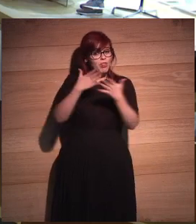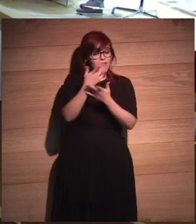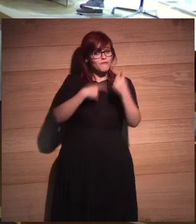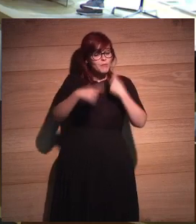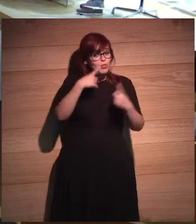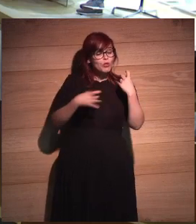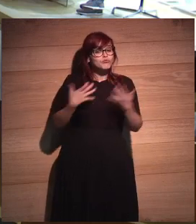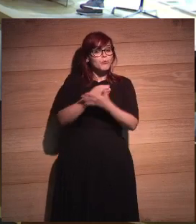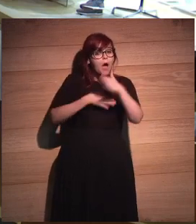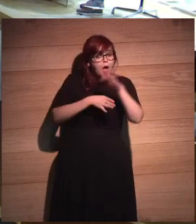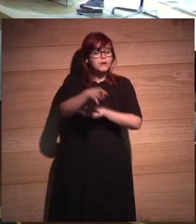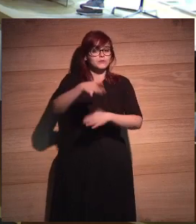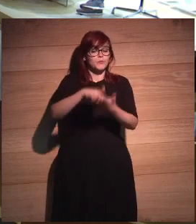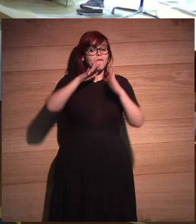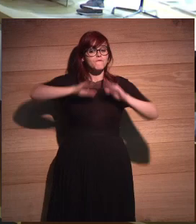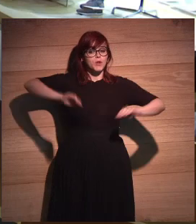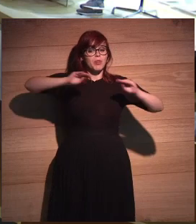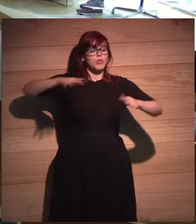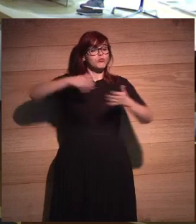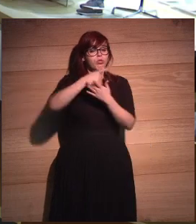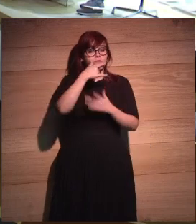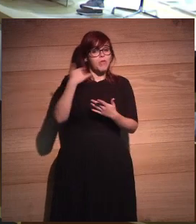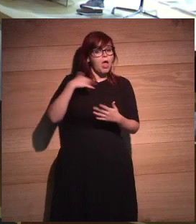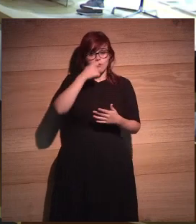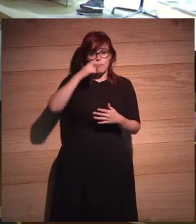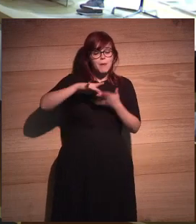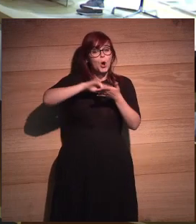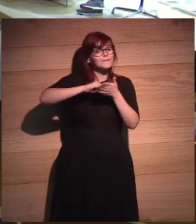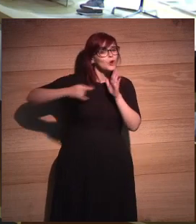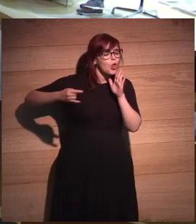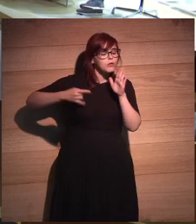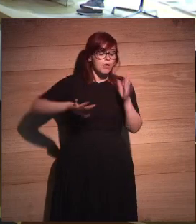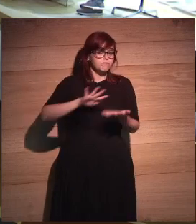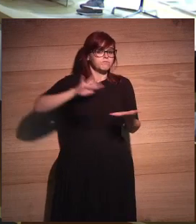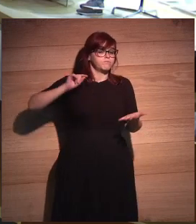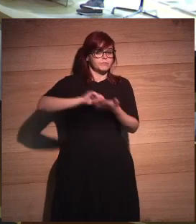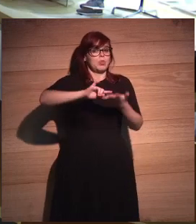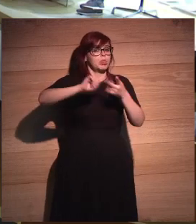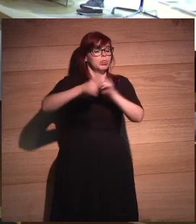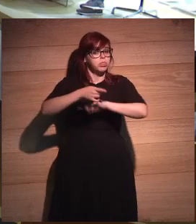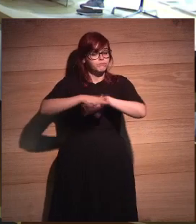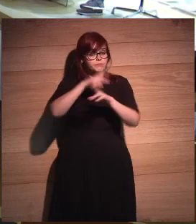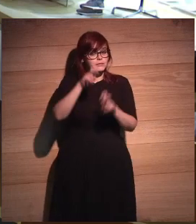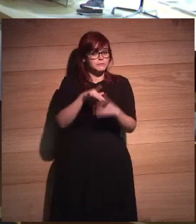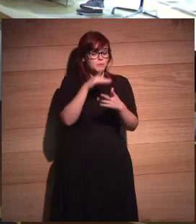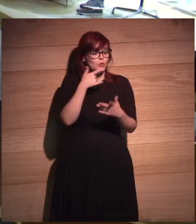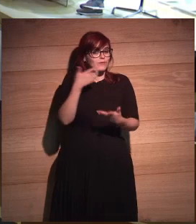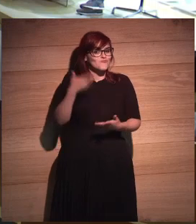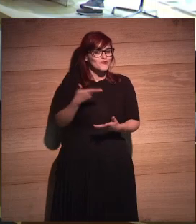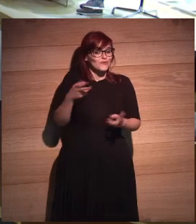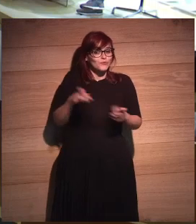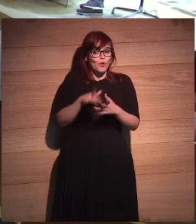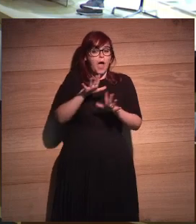que has accedido durante esta formación ya no vale, porque la tecnología ya ha superado con creces lo que